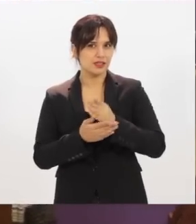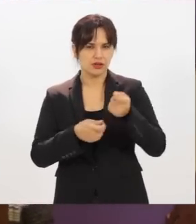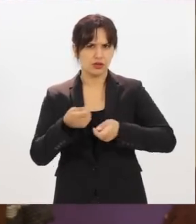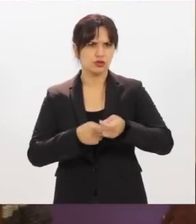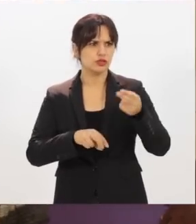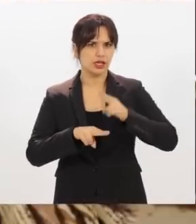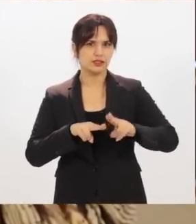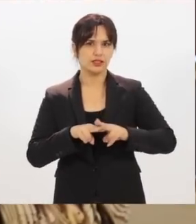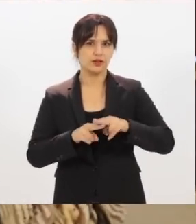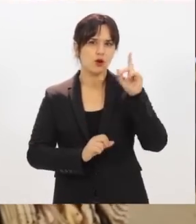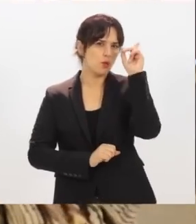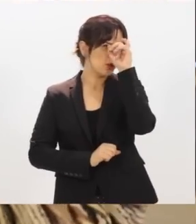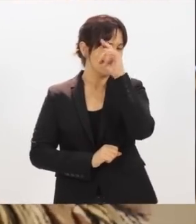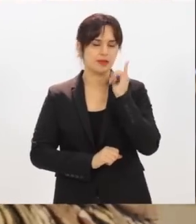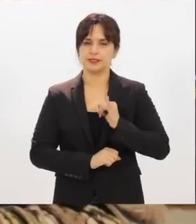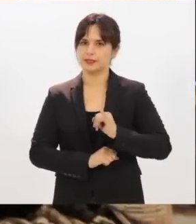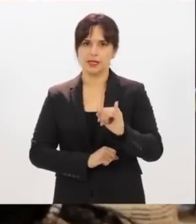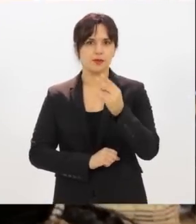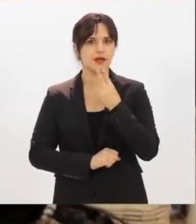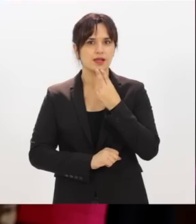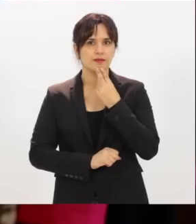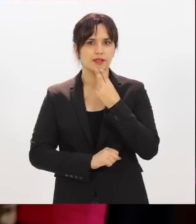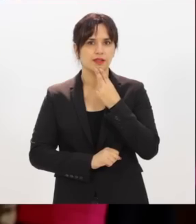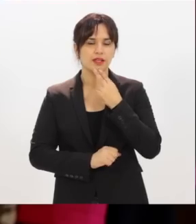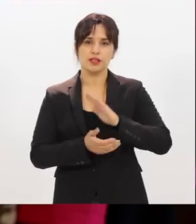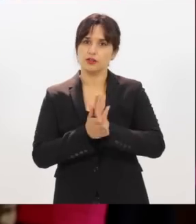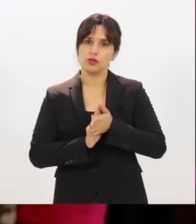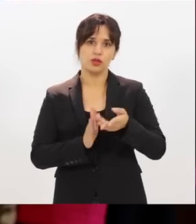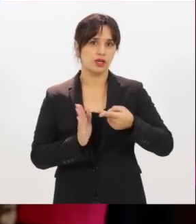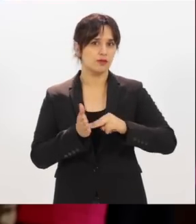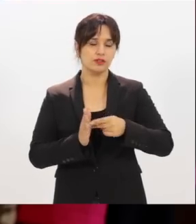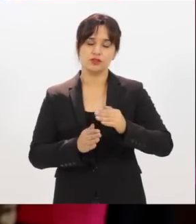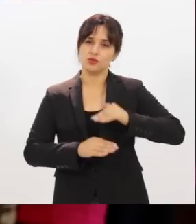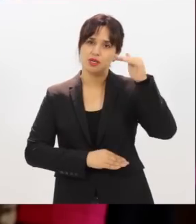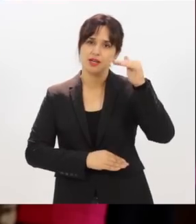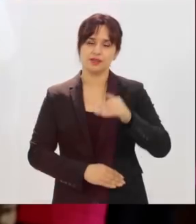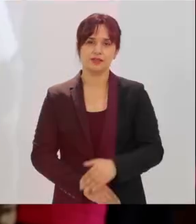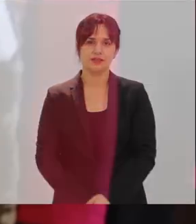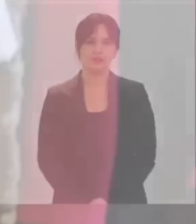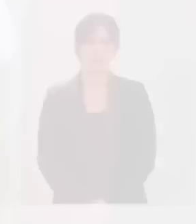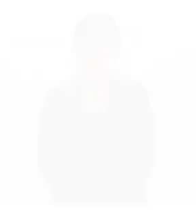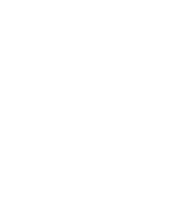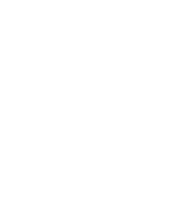hacerlo, porque las dificultades van a estar siempre en la vida y todas las dificultades son para superarlas.